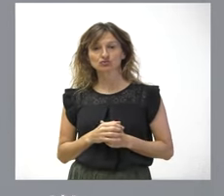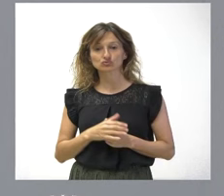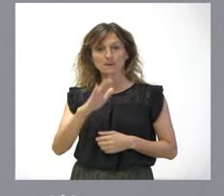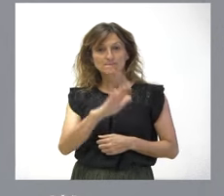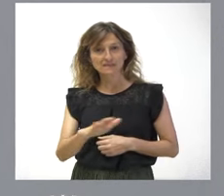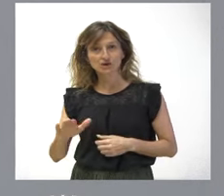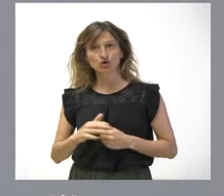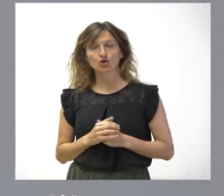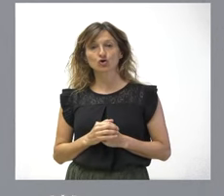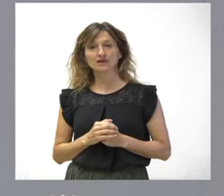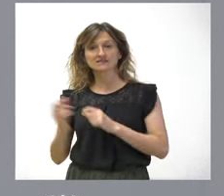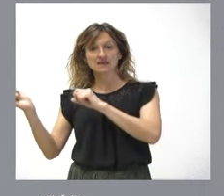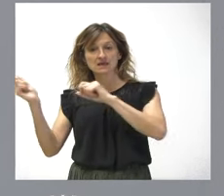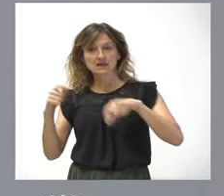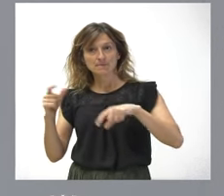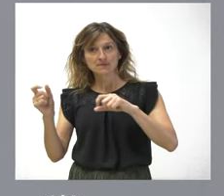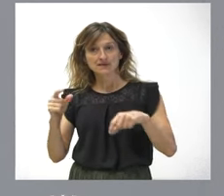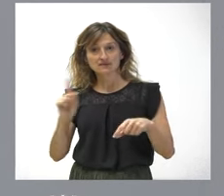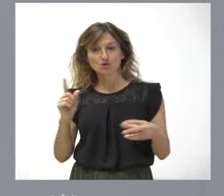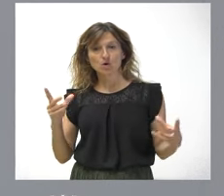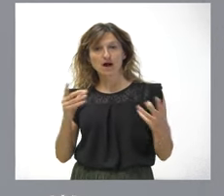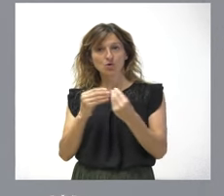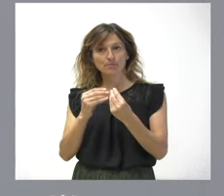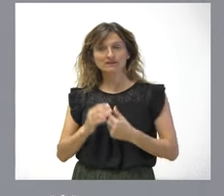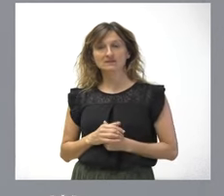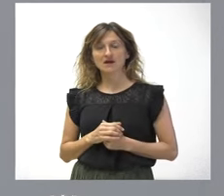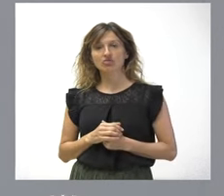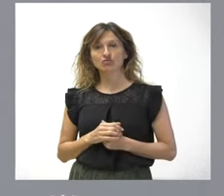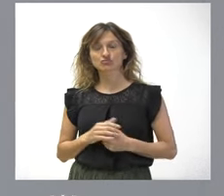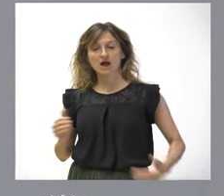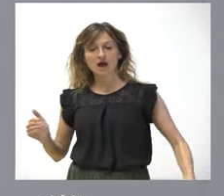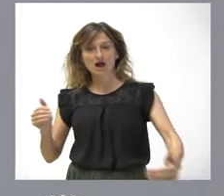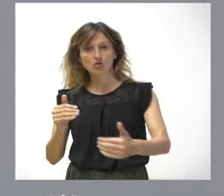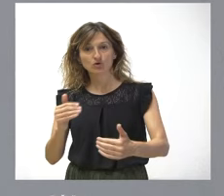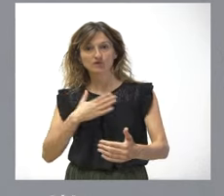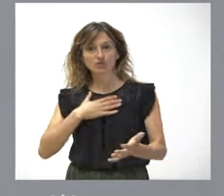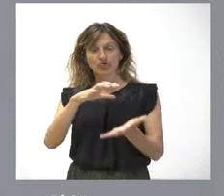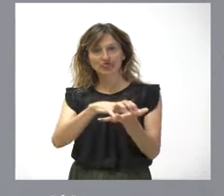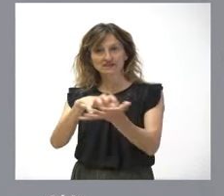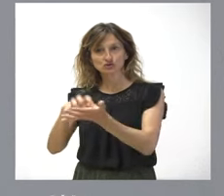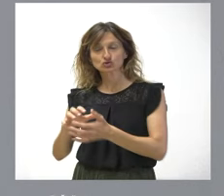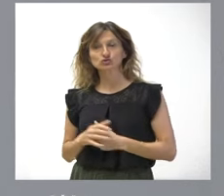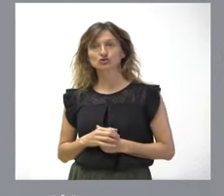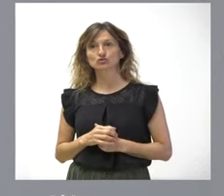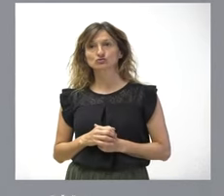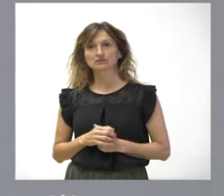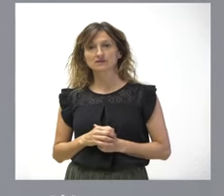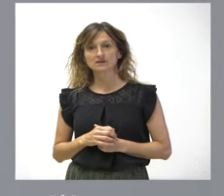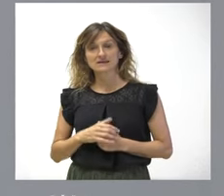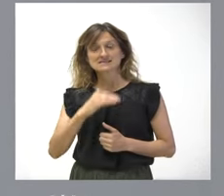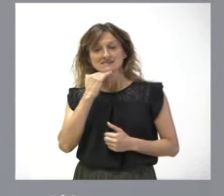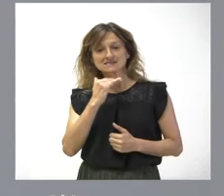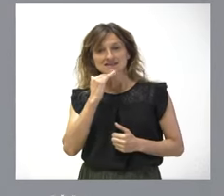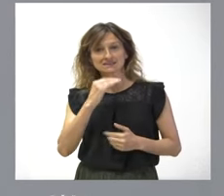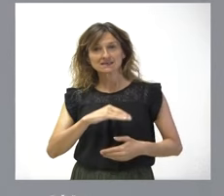menores inmigrantes no acompañados que están acogidos en nuestros centros esto práctica amente viene casi a saturar